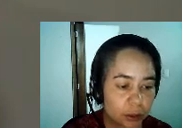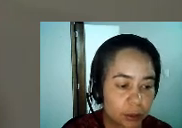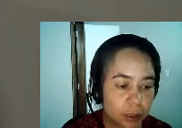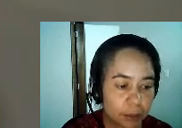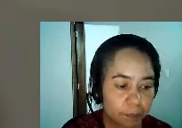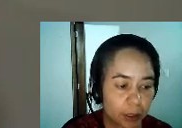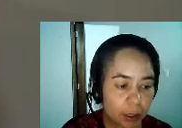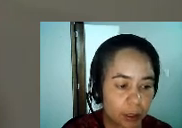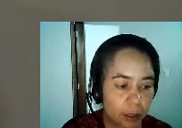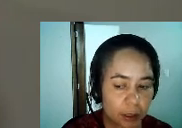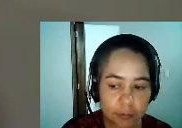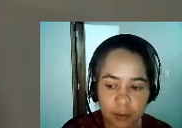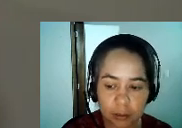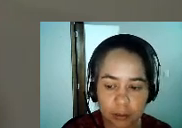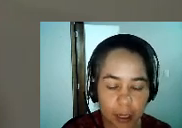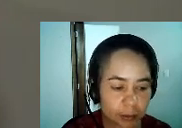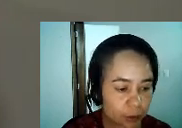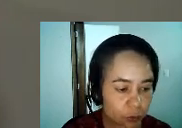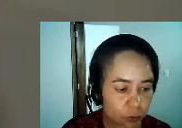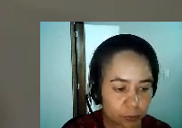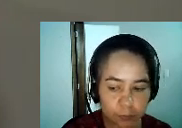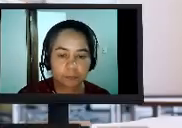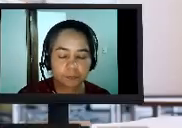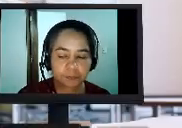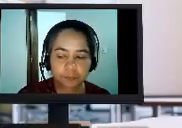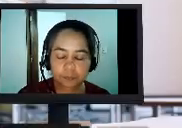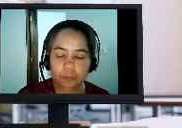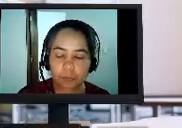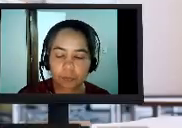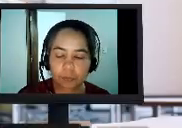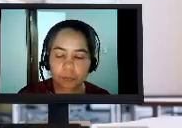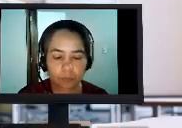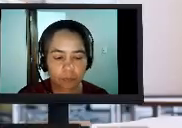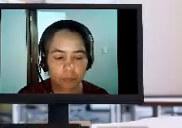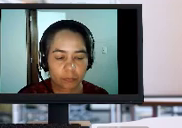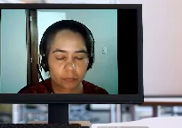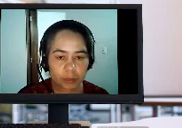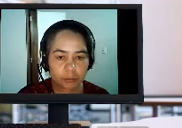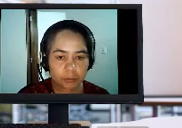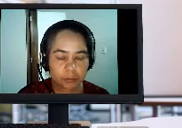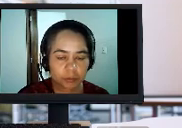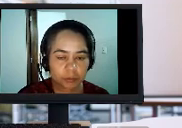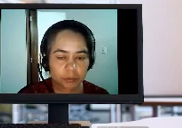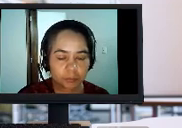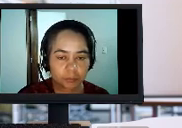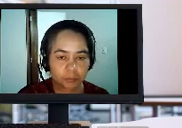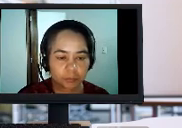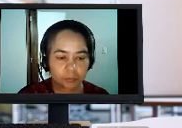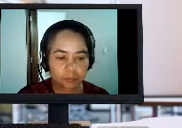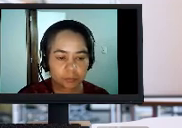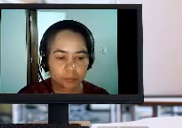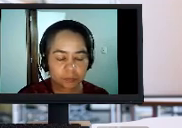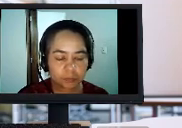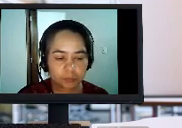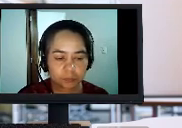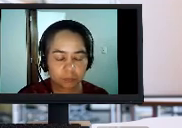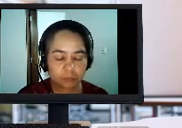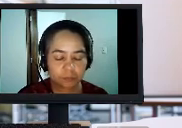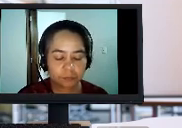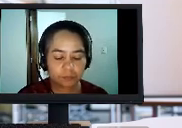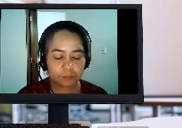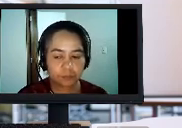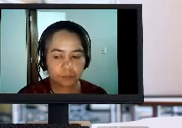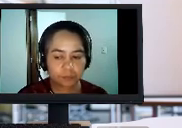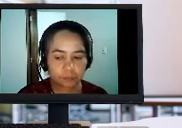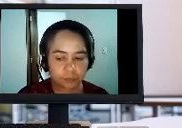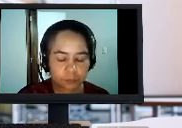escuchen y estén atentos. Medidas restrictivas. Primero, toque de queda